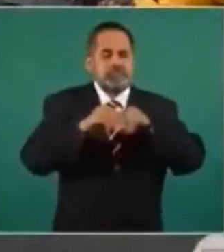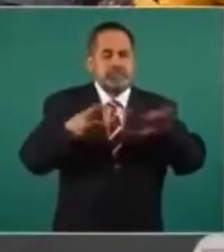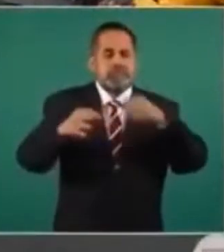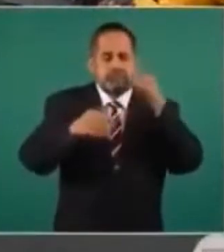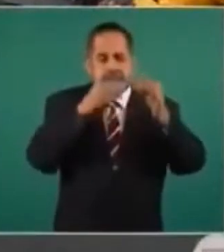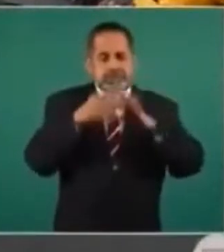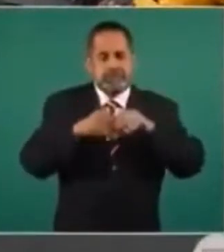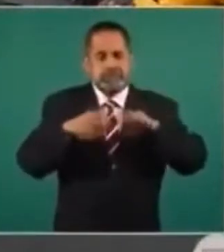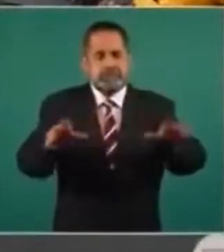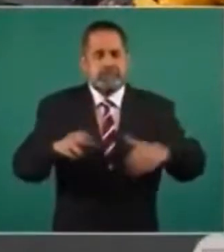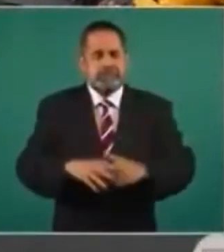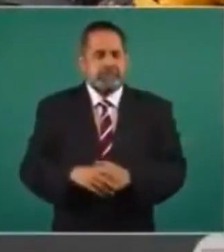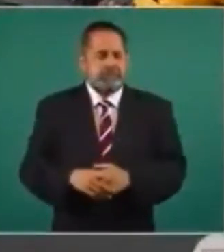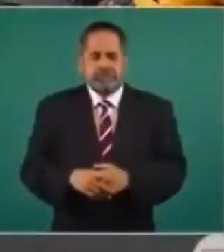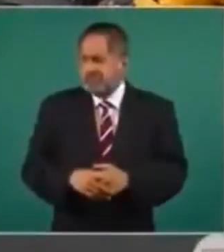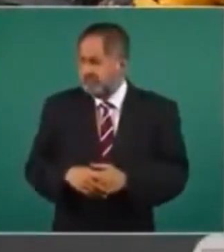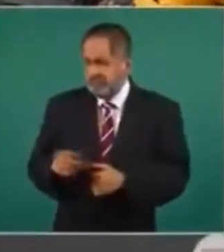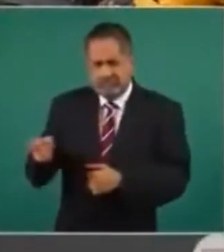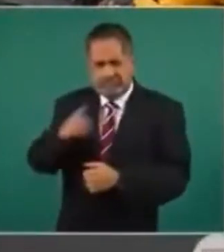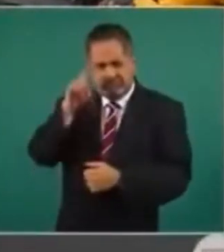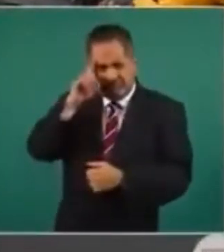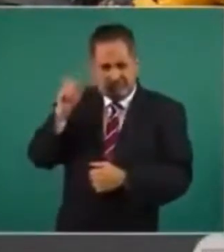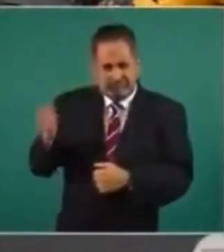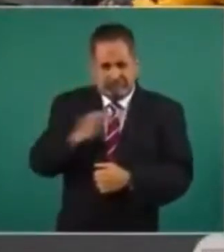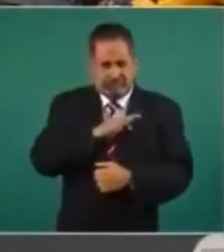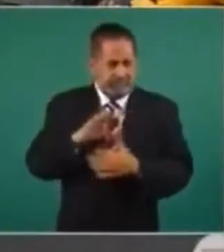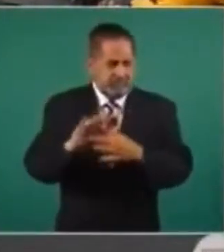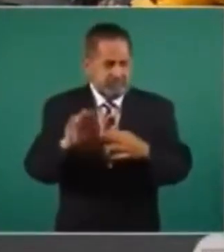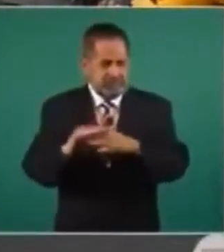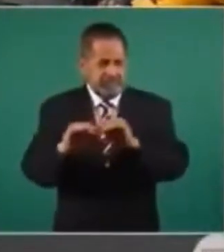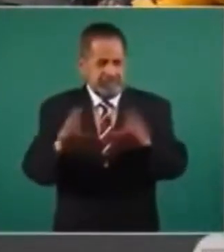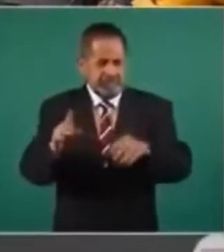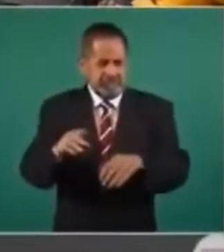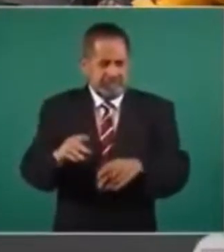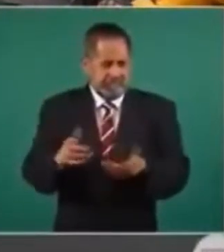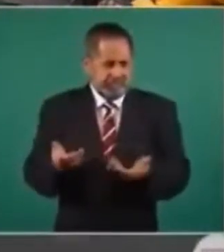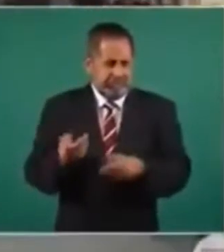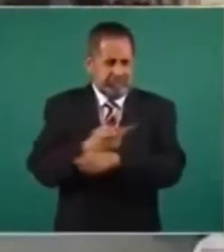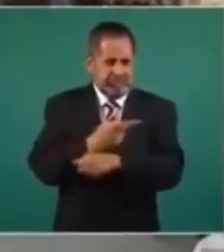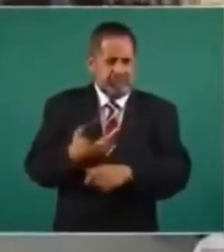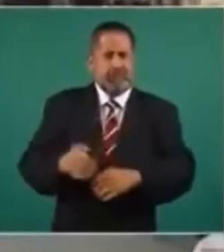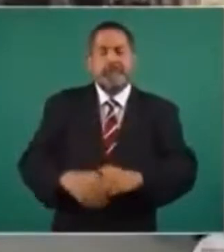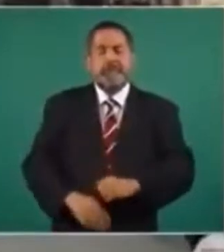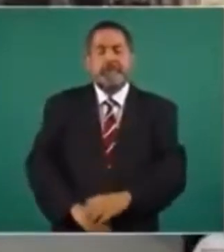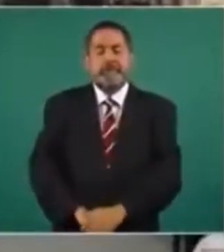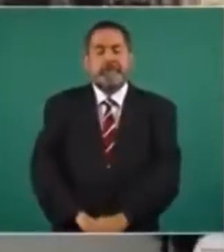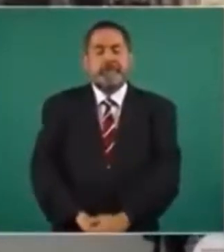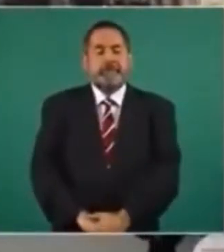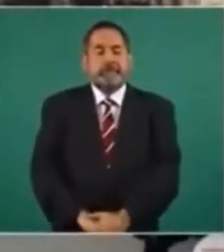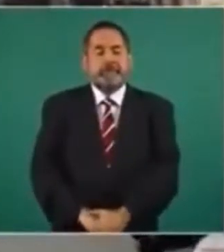Sí, pues yo creo que Hugo podría aclarar.